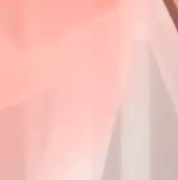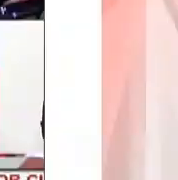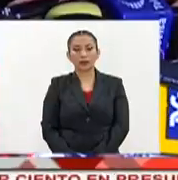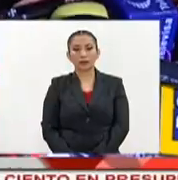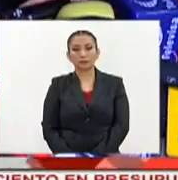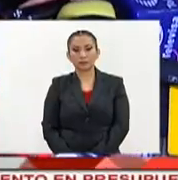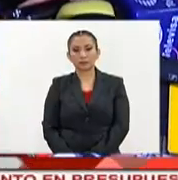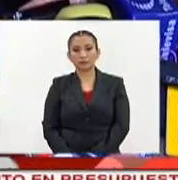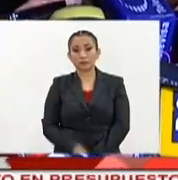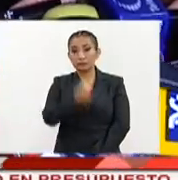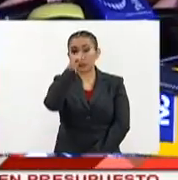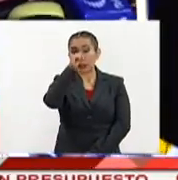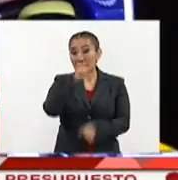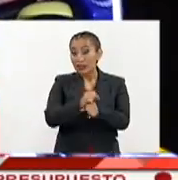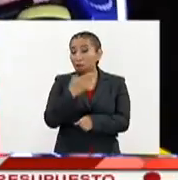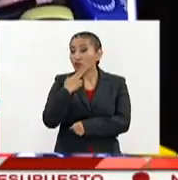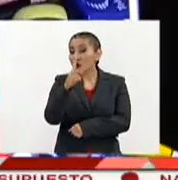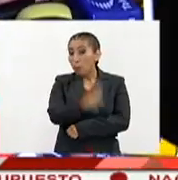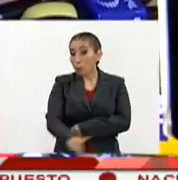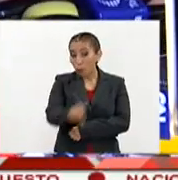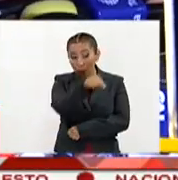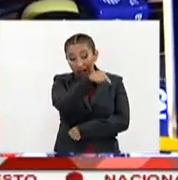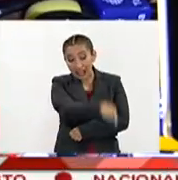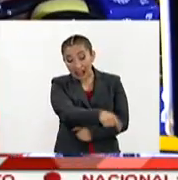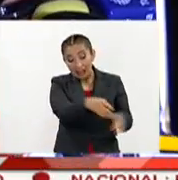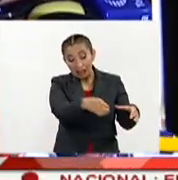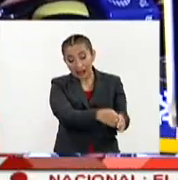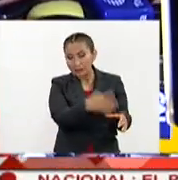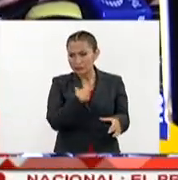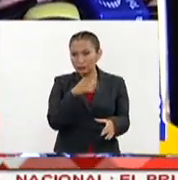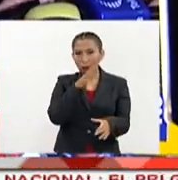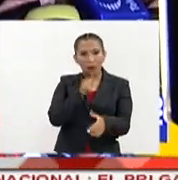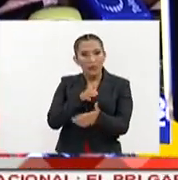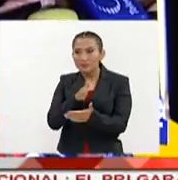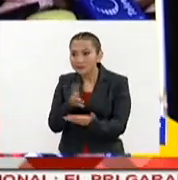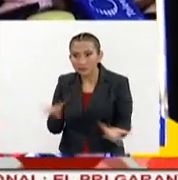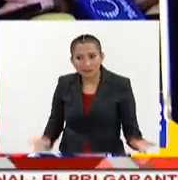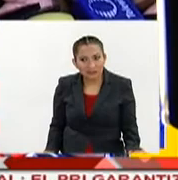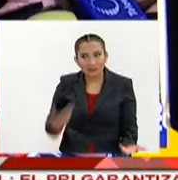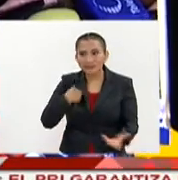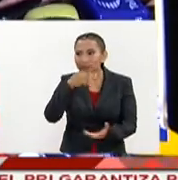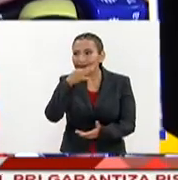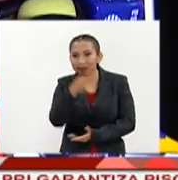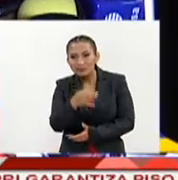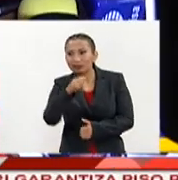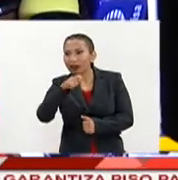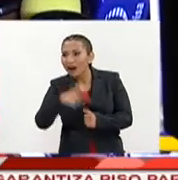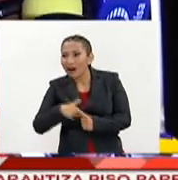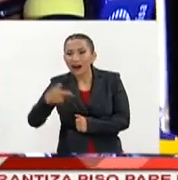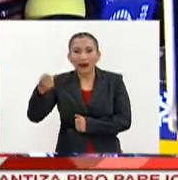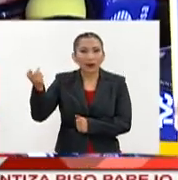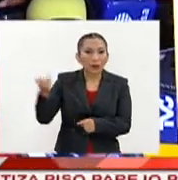La Secretaría de la Función Pública al día de hoy está impedida de notificar